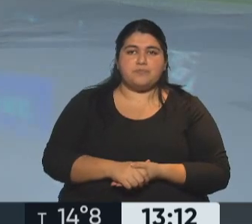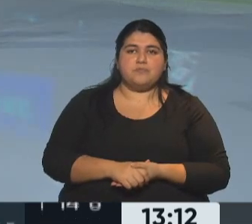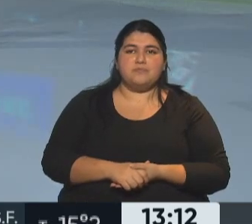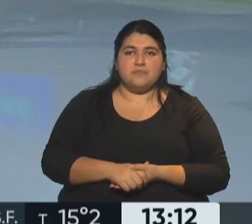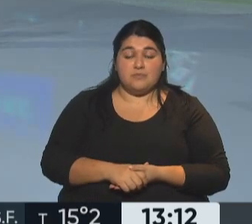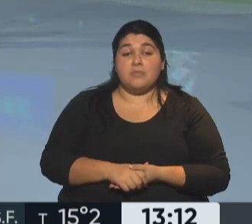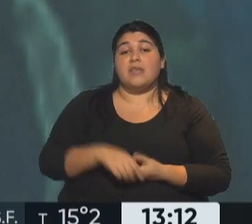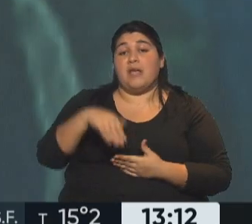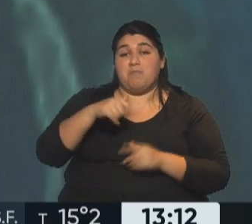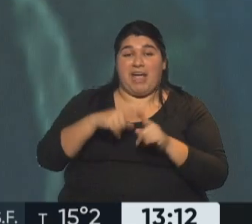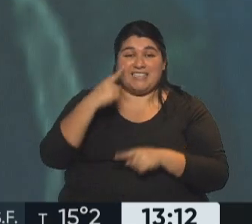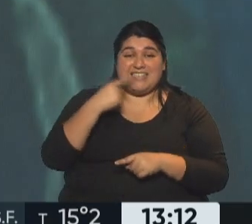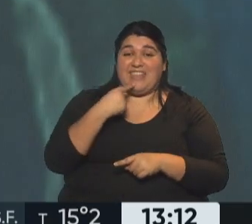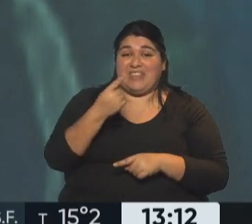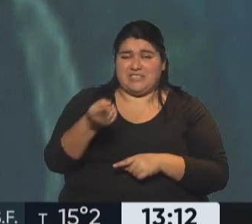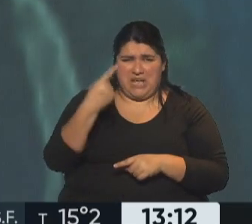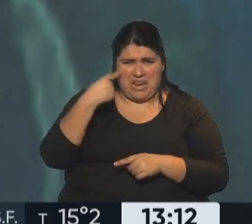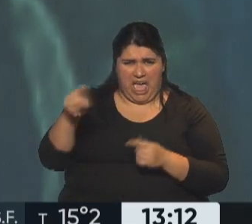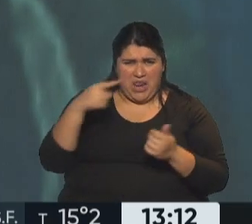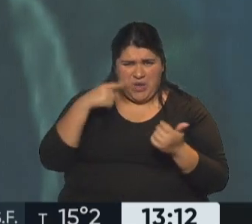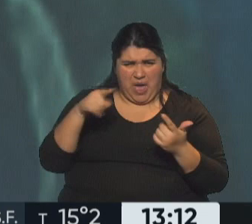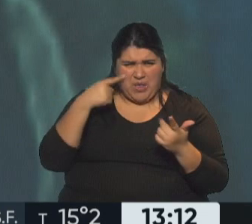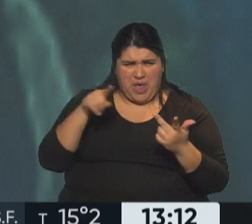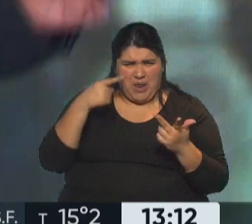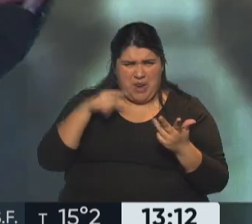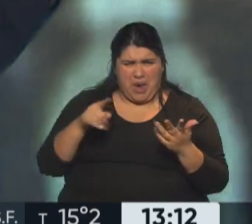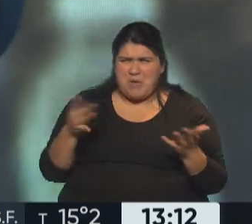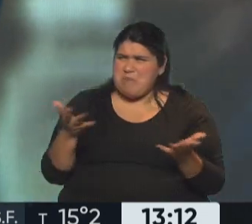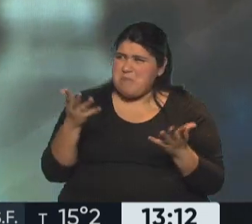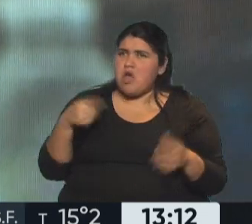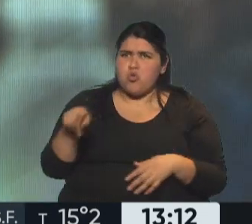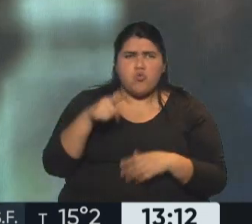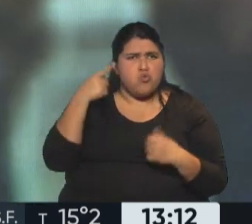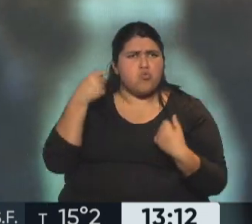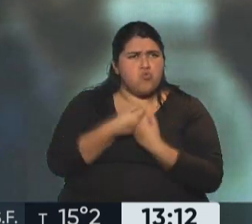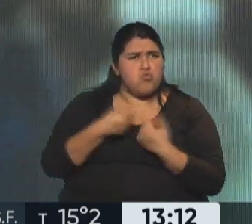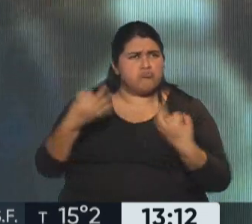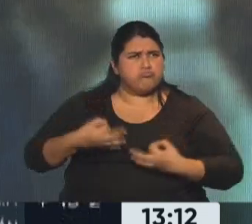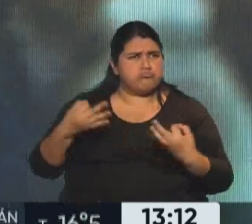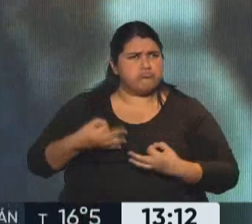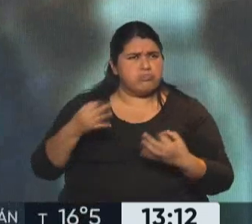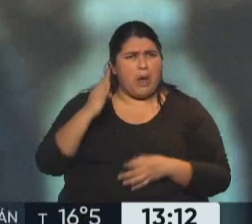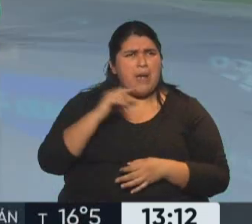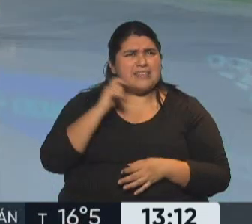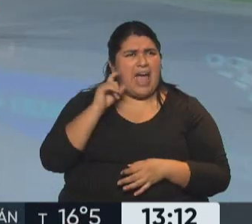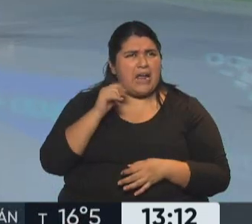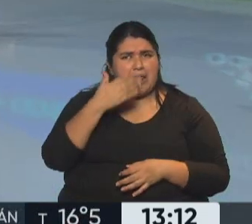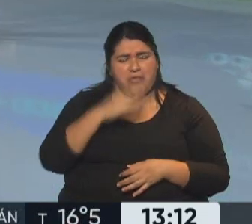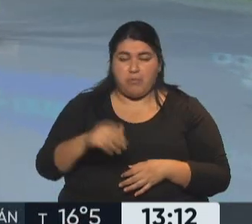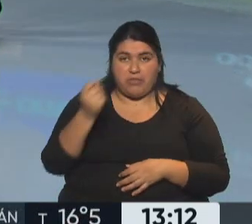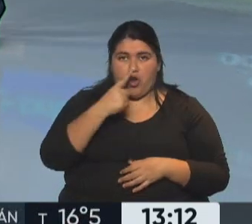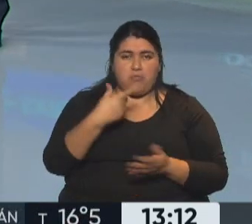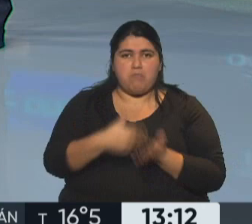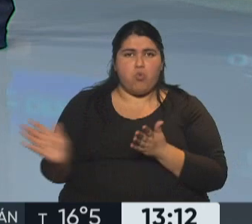Bien, Maxi, lo decías recién, todo no raro, rarísimo. Rarísimo, estaban convencidísimos, lo mismo que Bataglia. Bueno, claro. Echaron a patadas en una estación